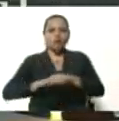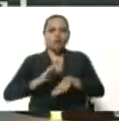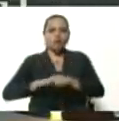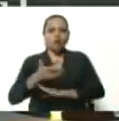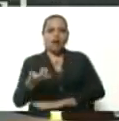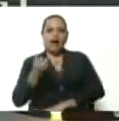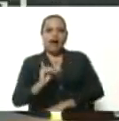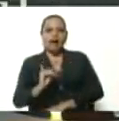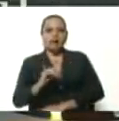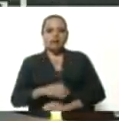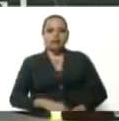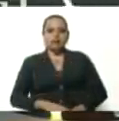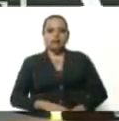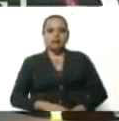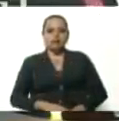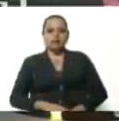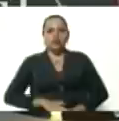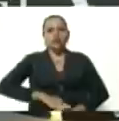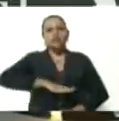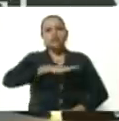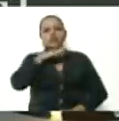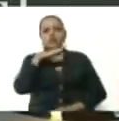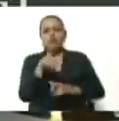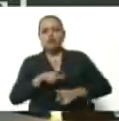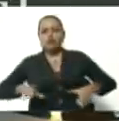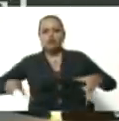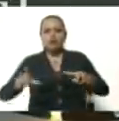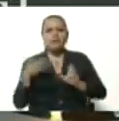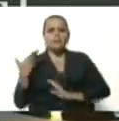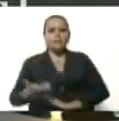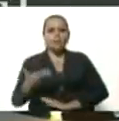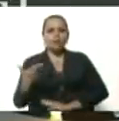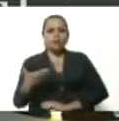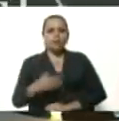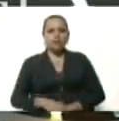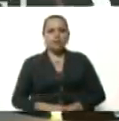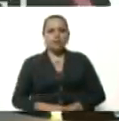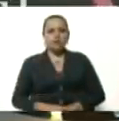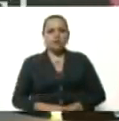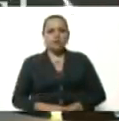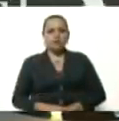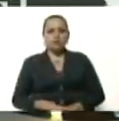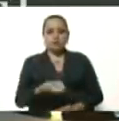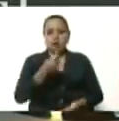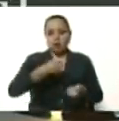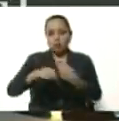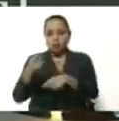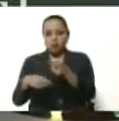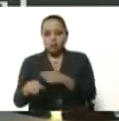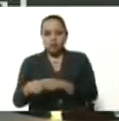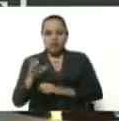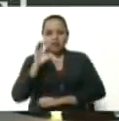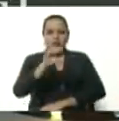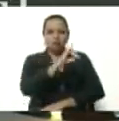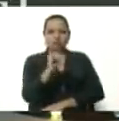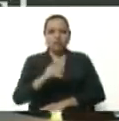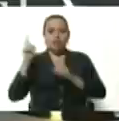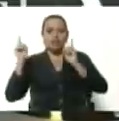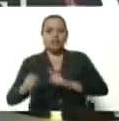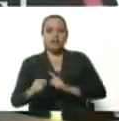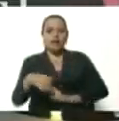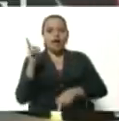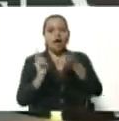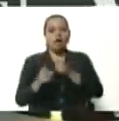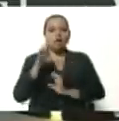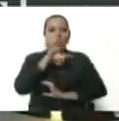se había conformado en un foco importante, no solo para el eje comercial del estado Zulia, sino también en